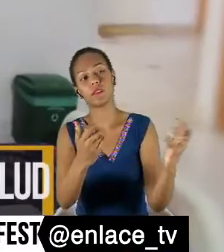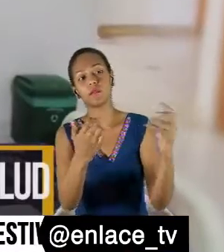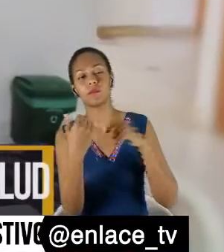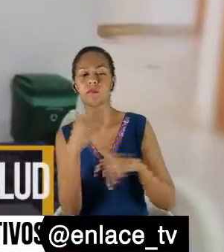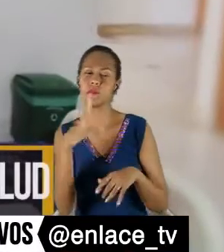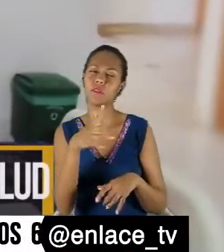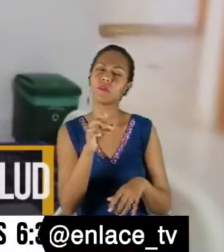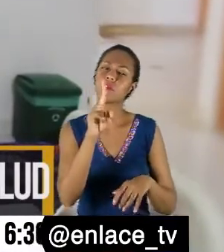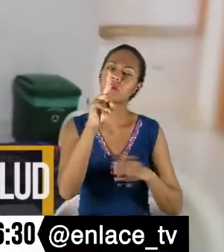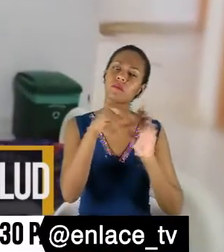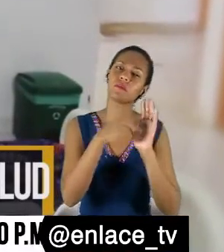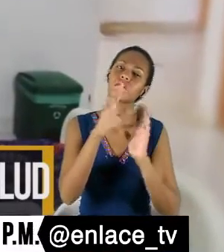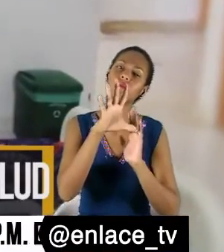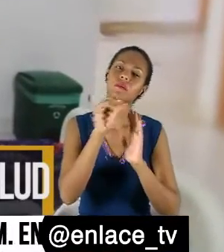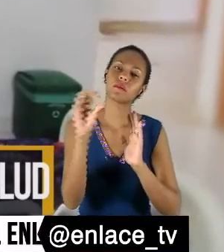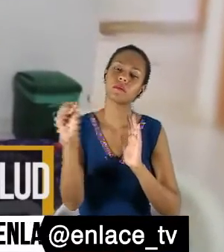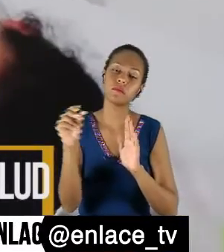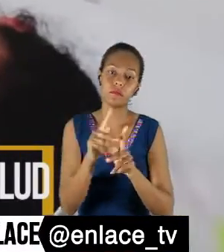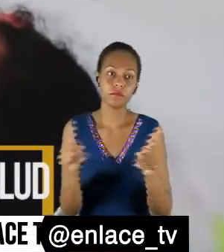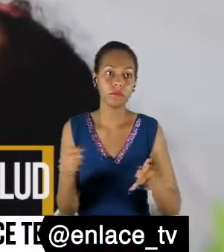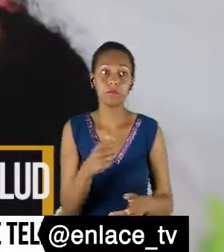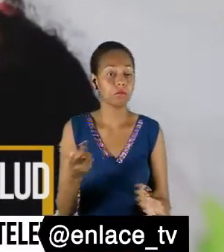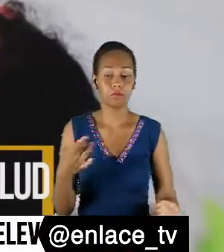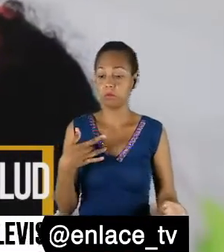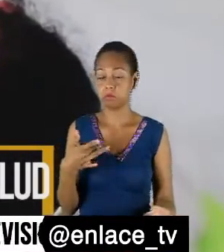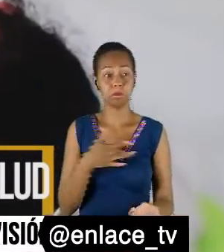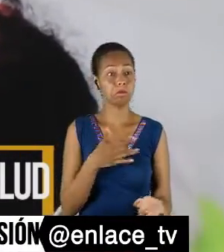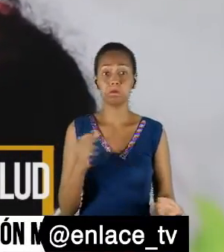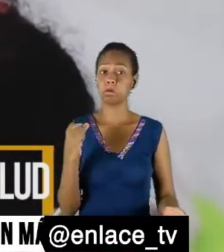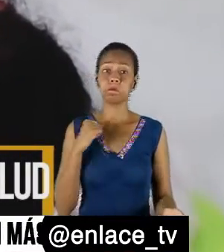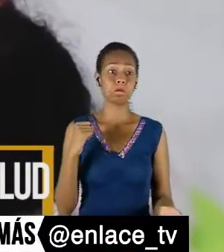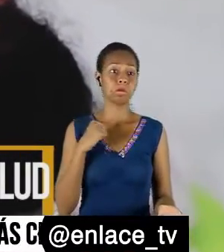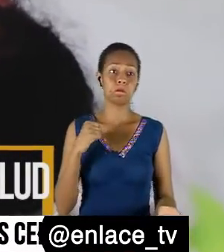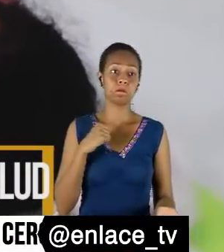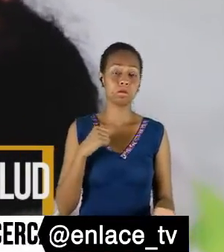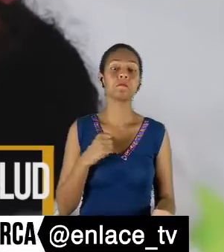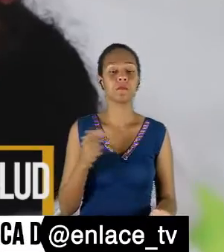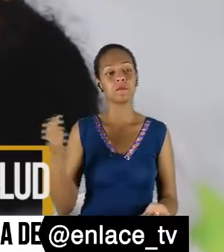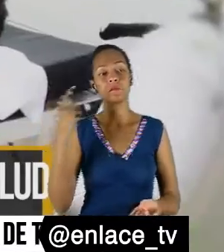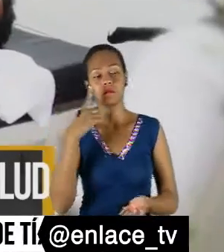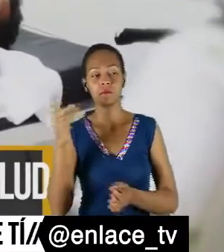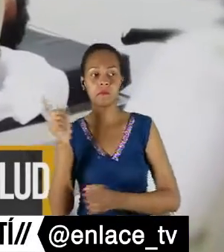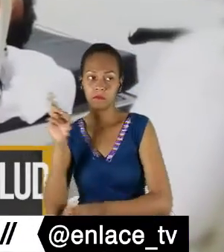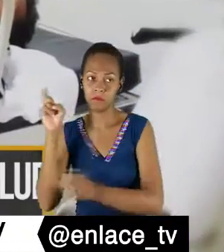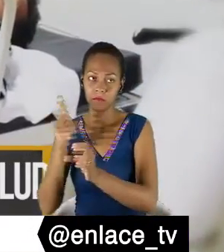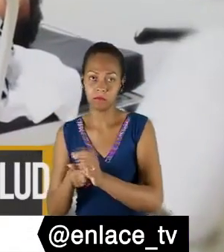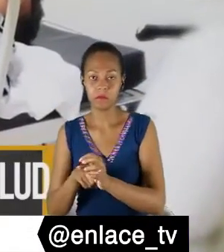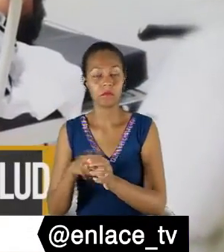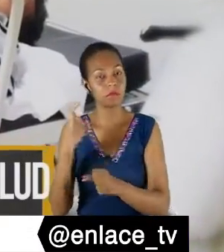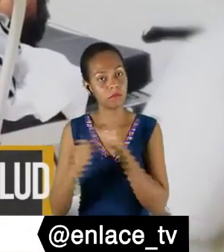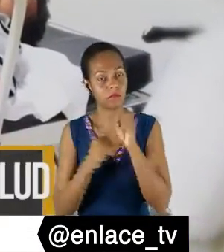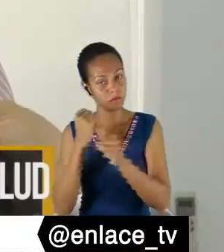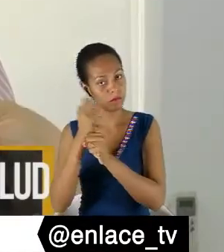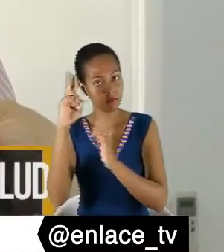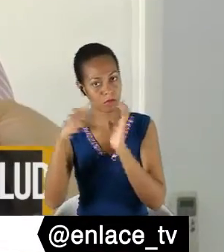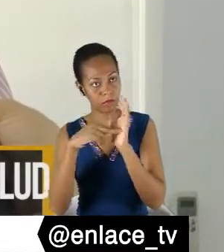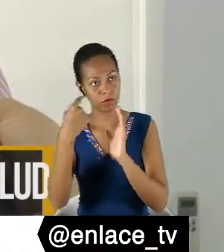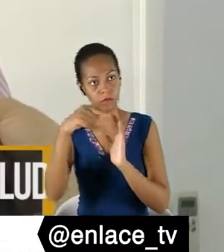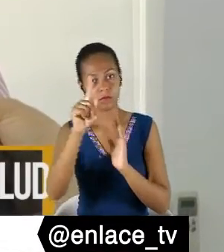personas que hoy no cuentan con ningún servicio de salud. Esta será la primera de vinculación adelantada en el 2016.